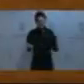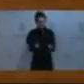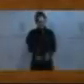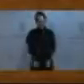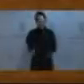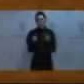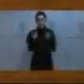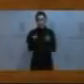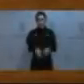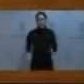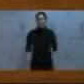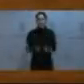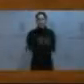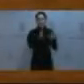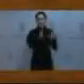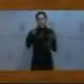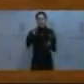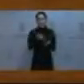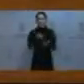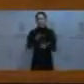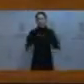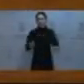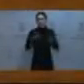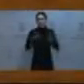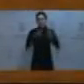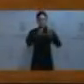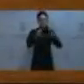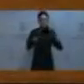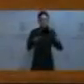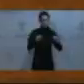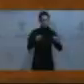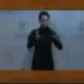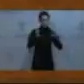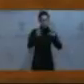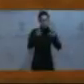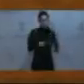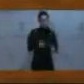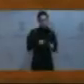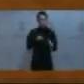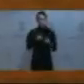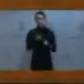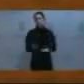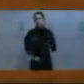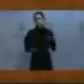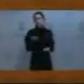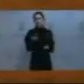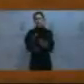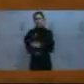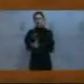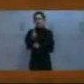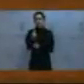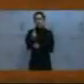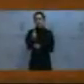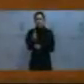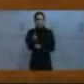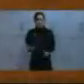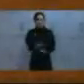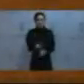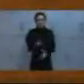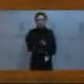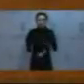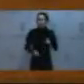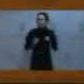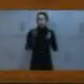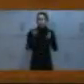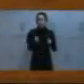80.000 habitantes entre los asturianos nacidos y fallecidos en los últimos 15 años. El problema es gravísimo y es importante que la gente